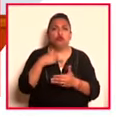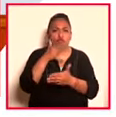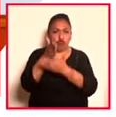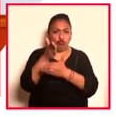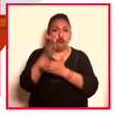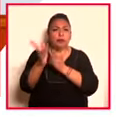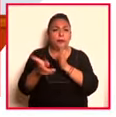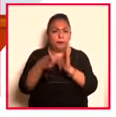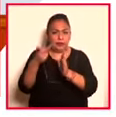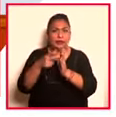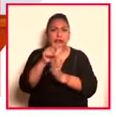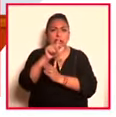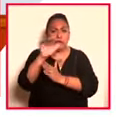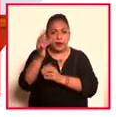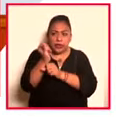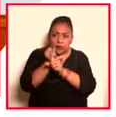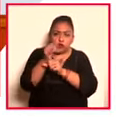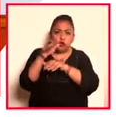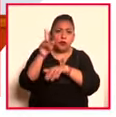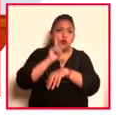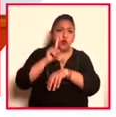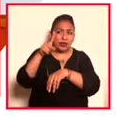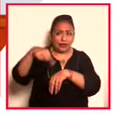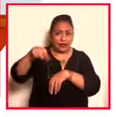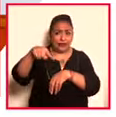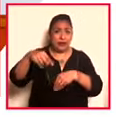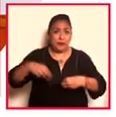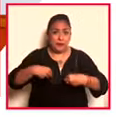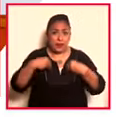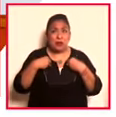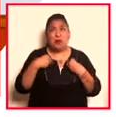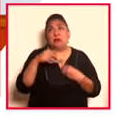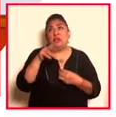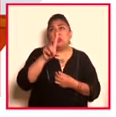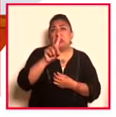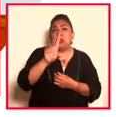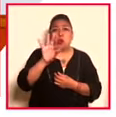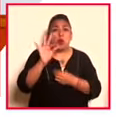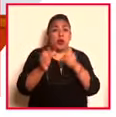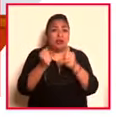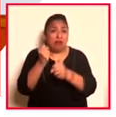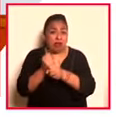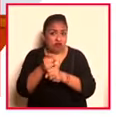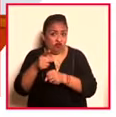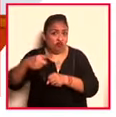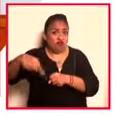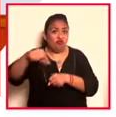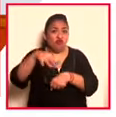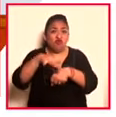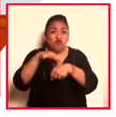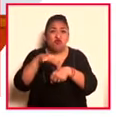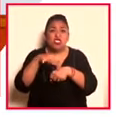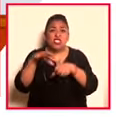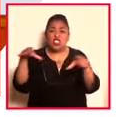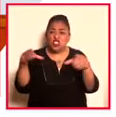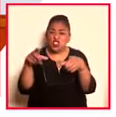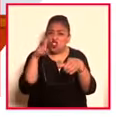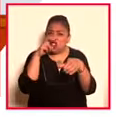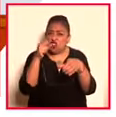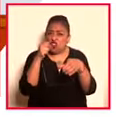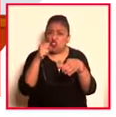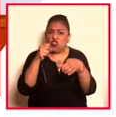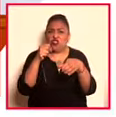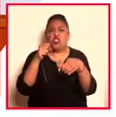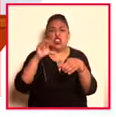esa investigación de mujeres que han vivido durante 40 años un régimen comunista con Enver